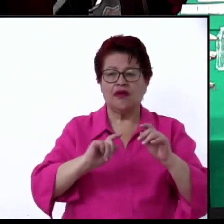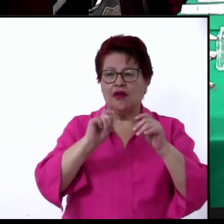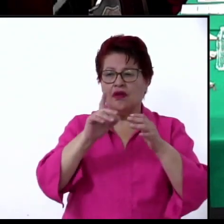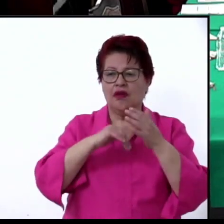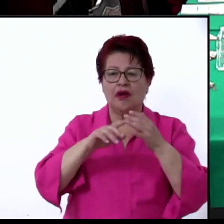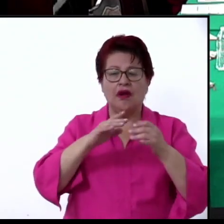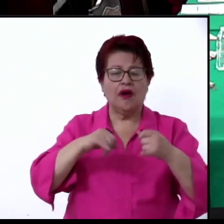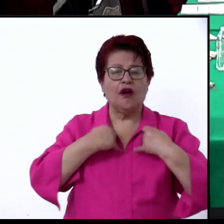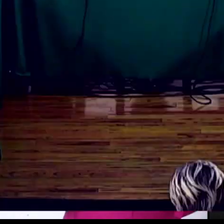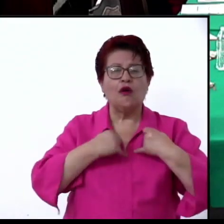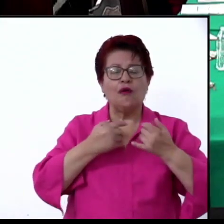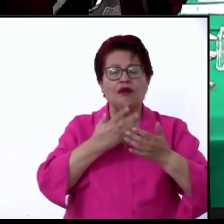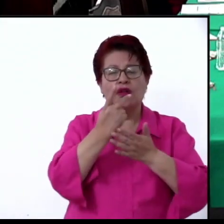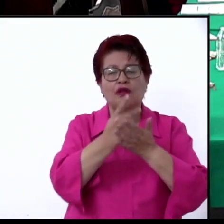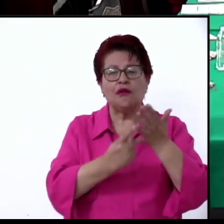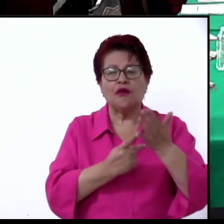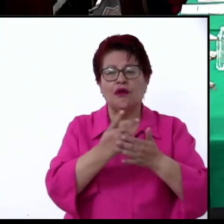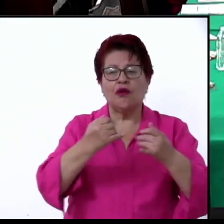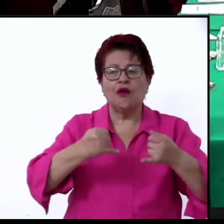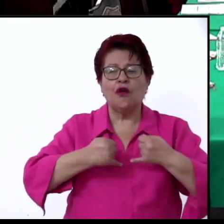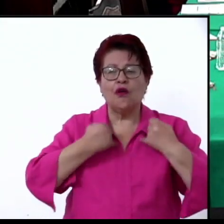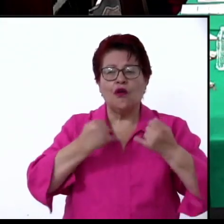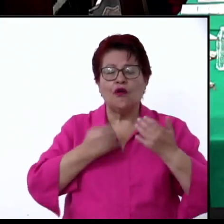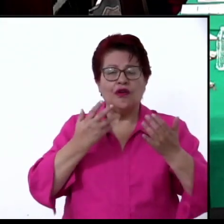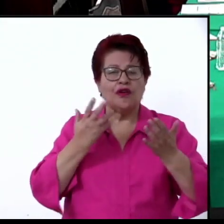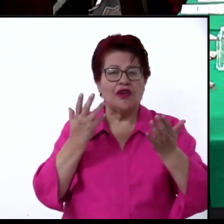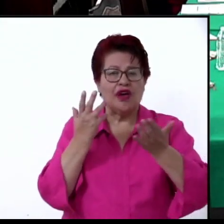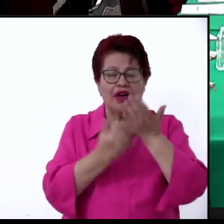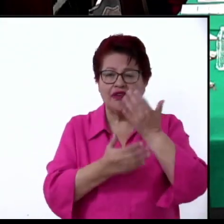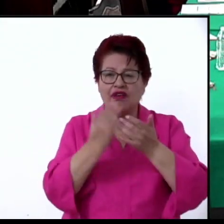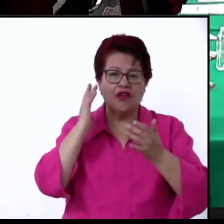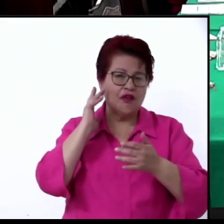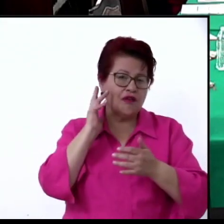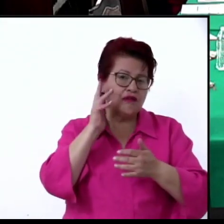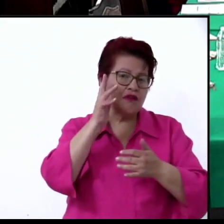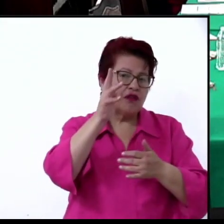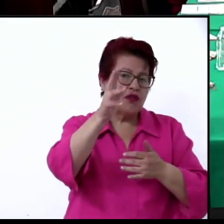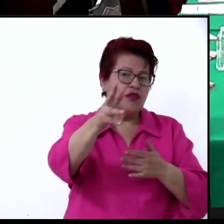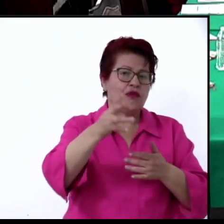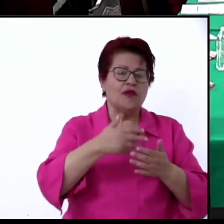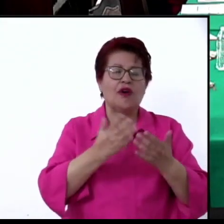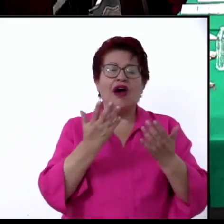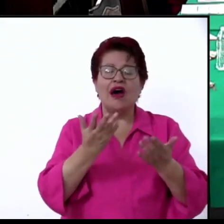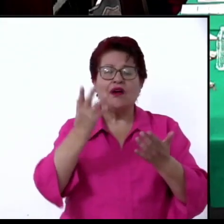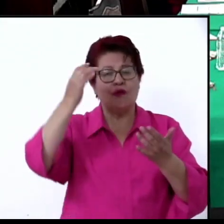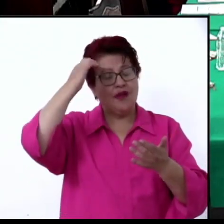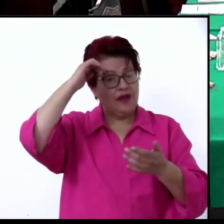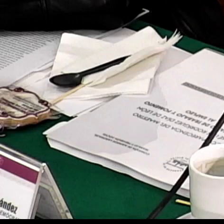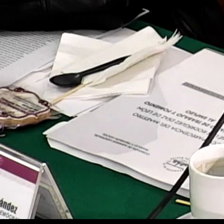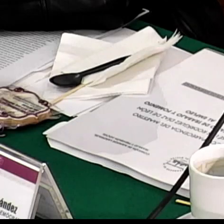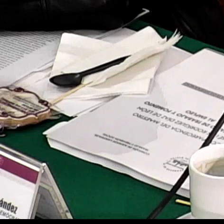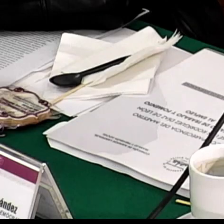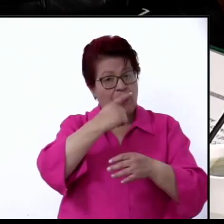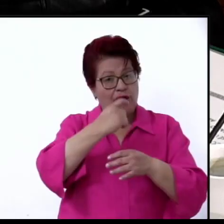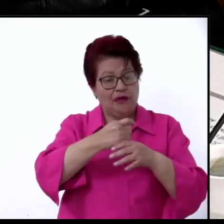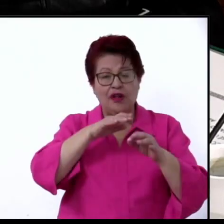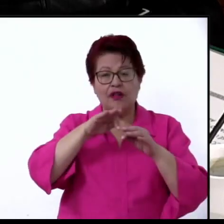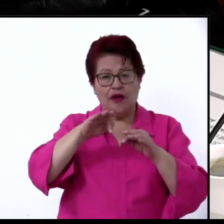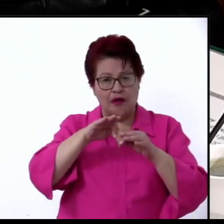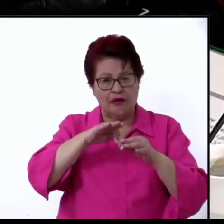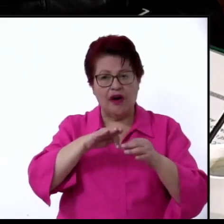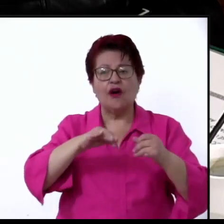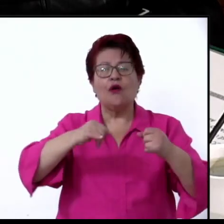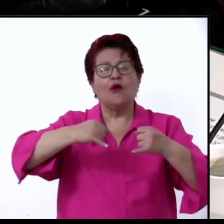los jóvenes en el programa Jóvenes Construyendo el Futuro, el cual busca brindar una experiencia en el primer empleo a